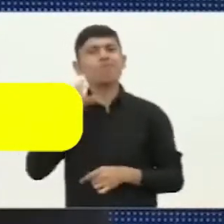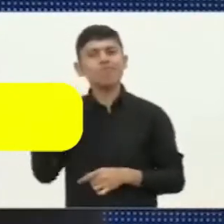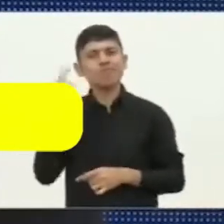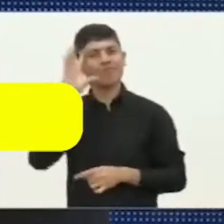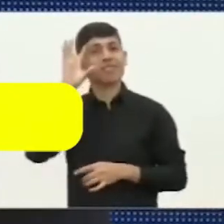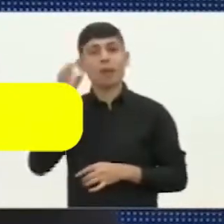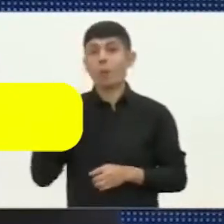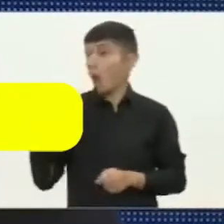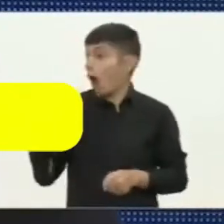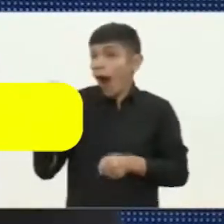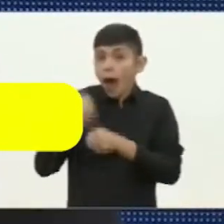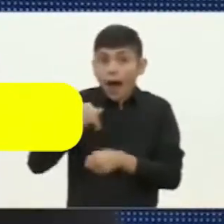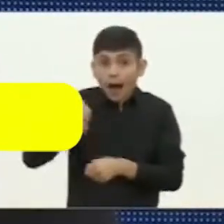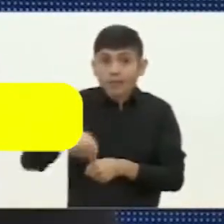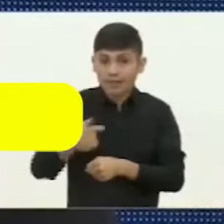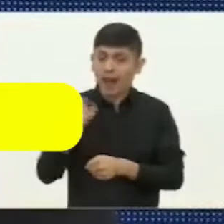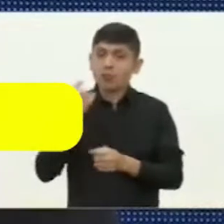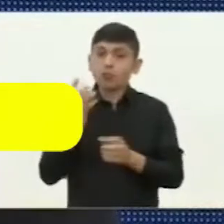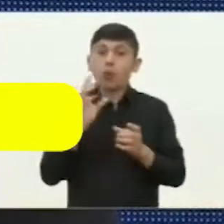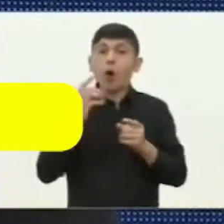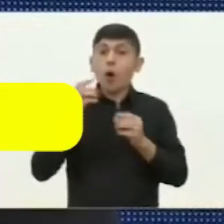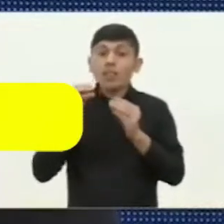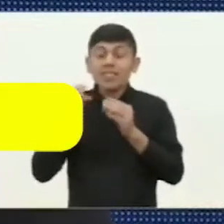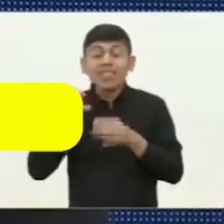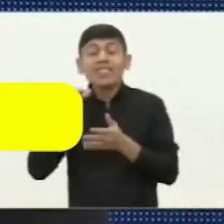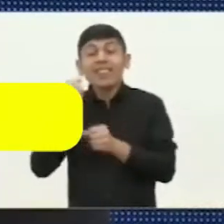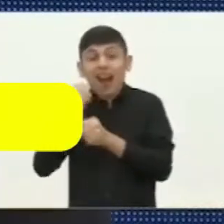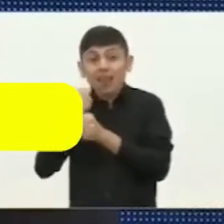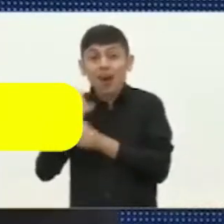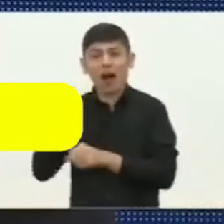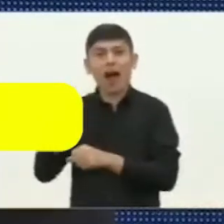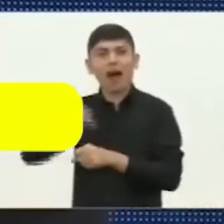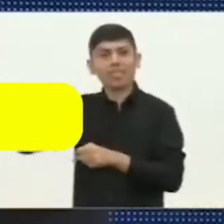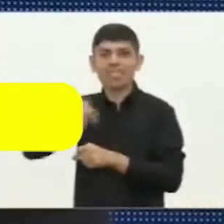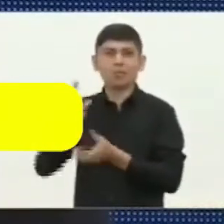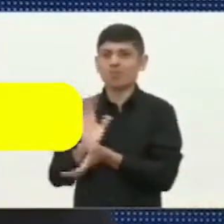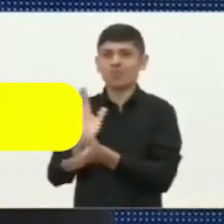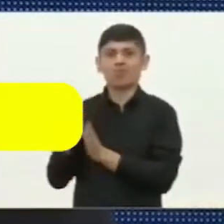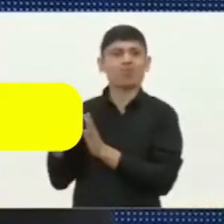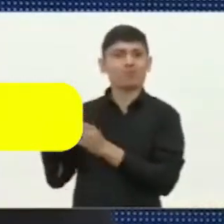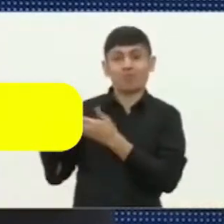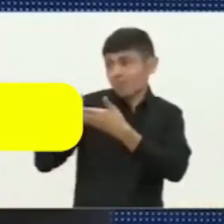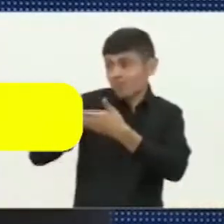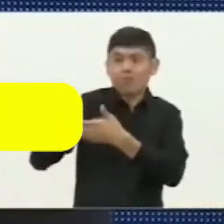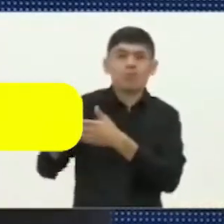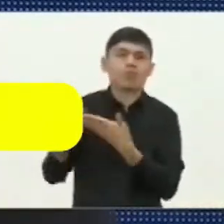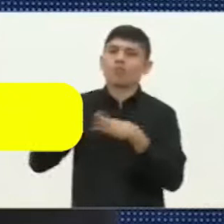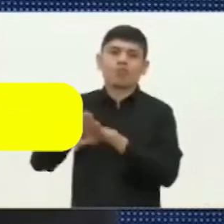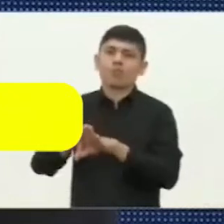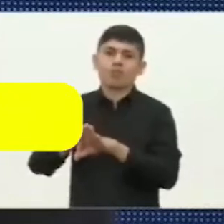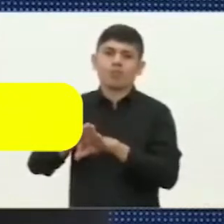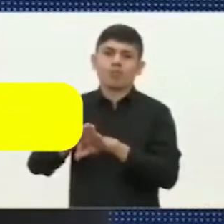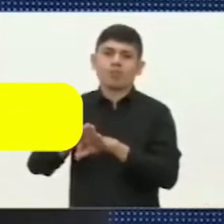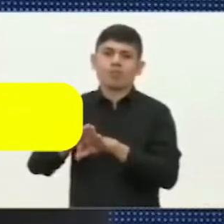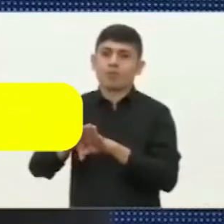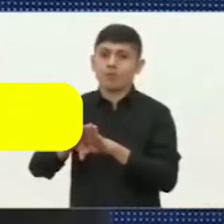la fecha hay actividades que han tenido cero posibilidad de llevar adelante movimiento